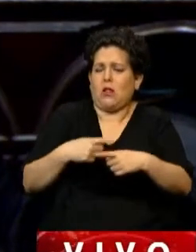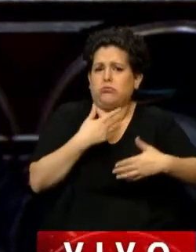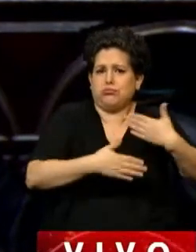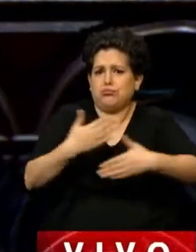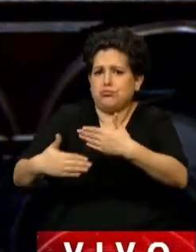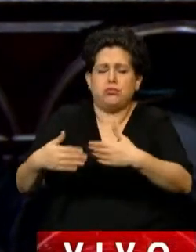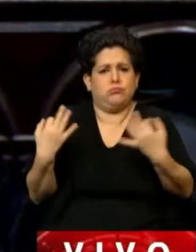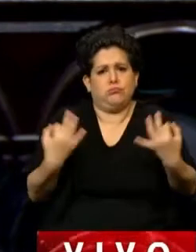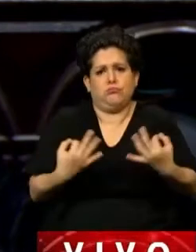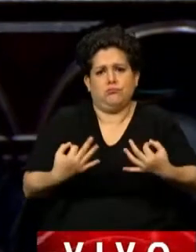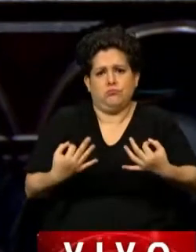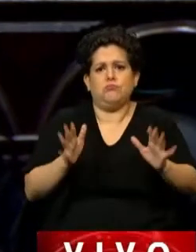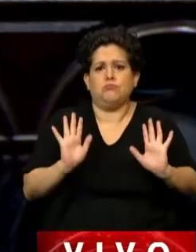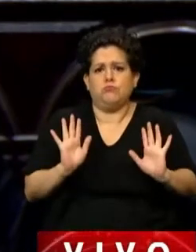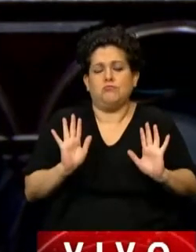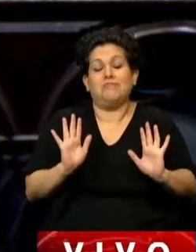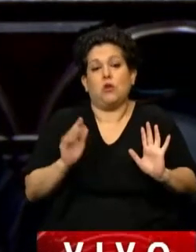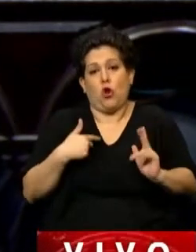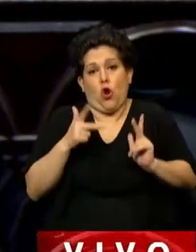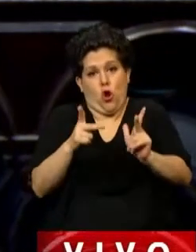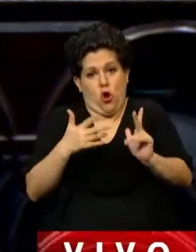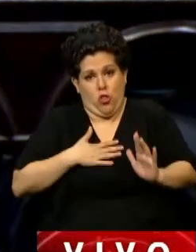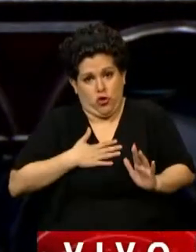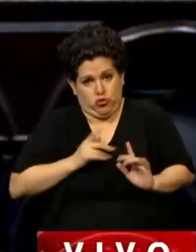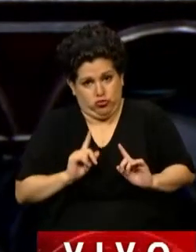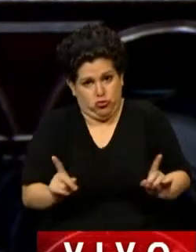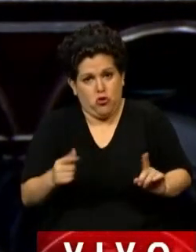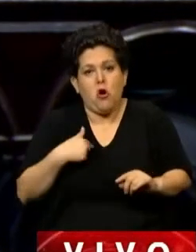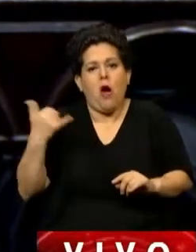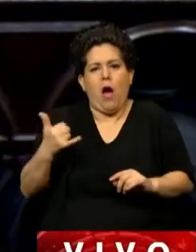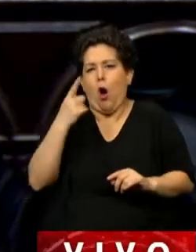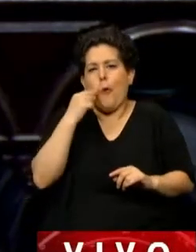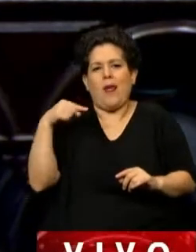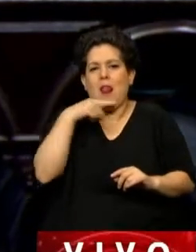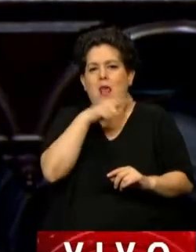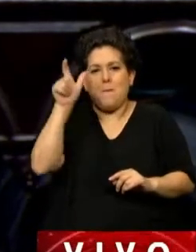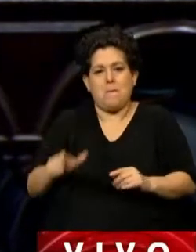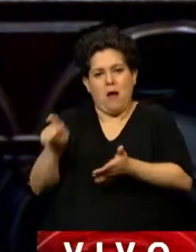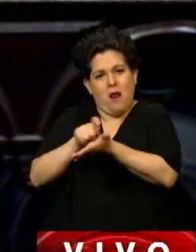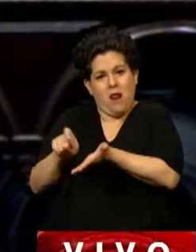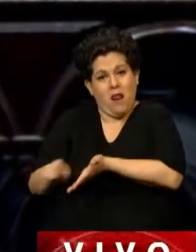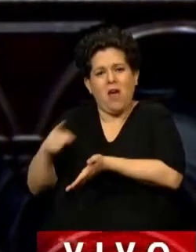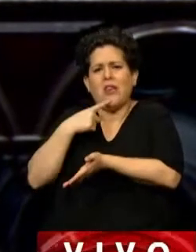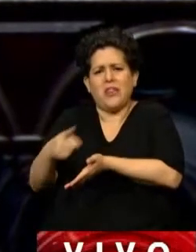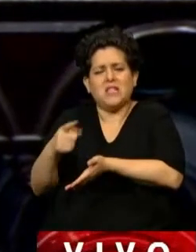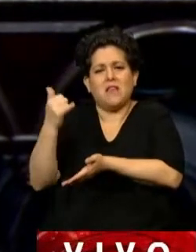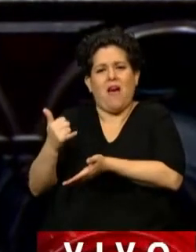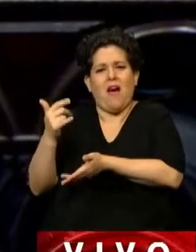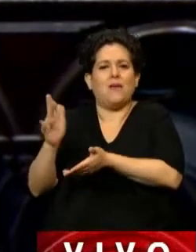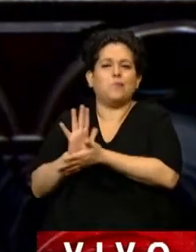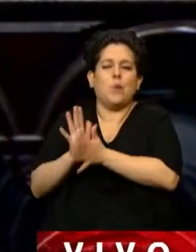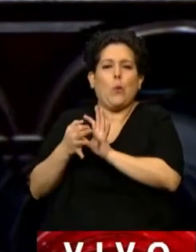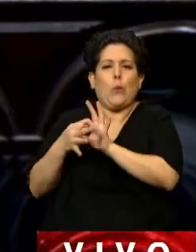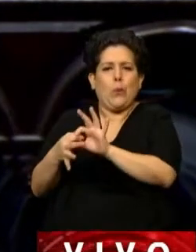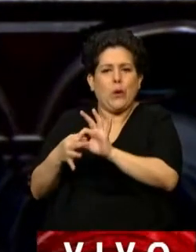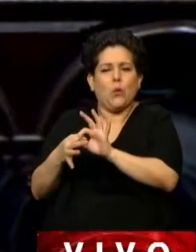políticos. En términos más teóricos, no lo digo yo. Hay un viejo autor alemán, Dieter Nolen, que habla justamente de estas dos cosas, el vínculo